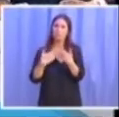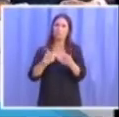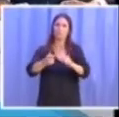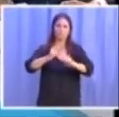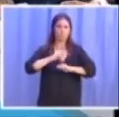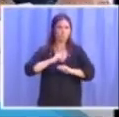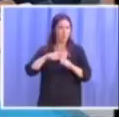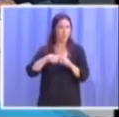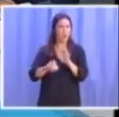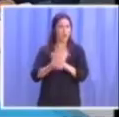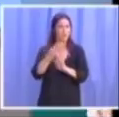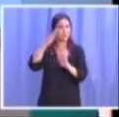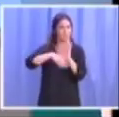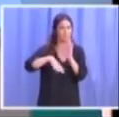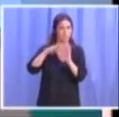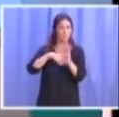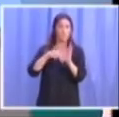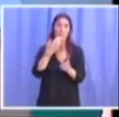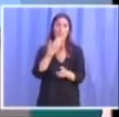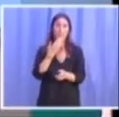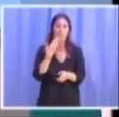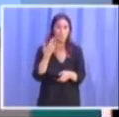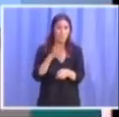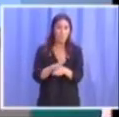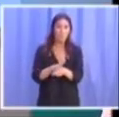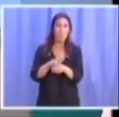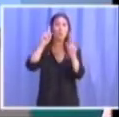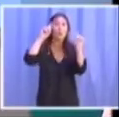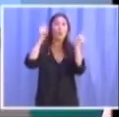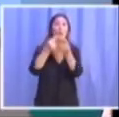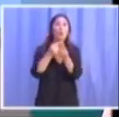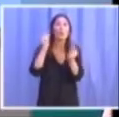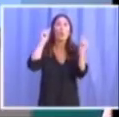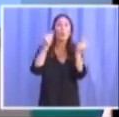Bien, nos puso, por ejemplo, Córdoba.